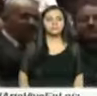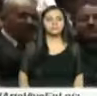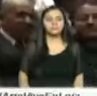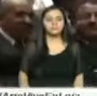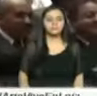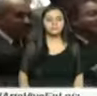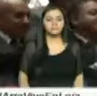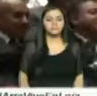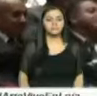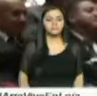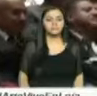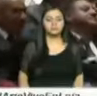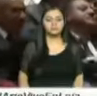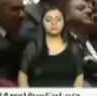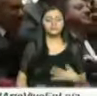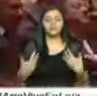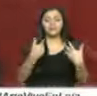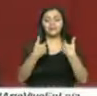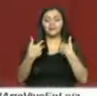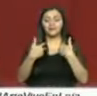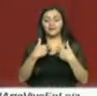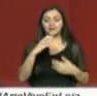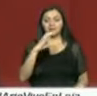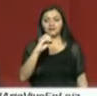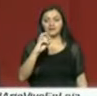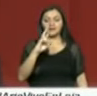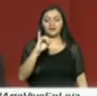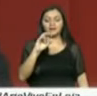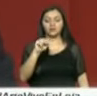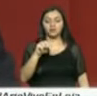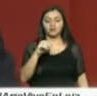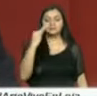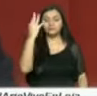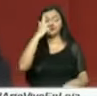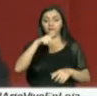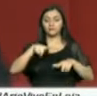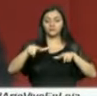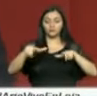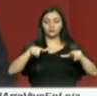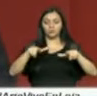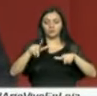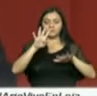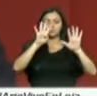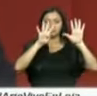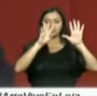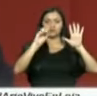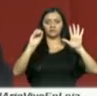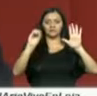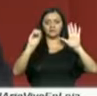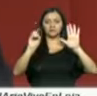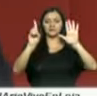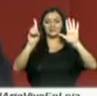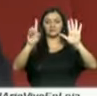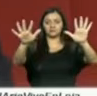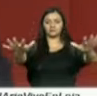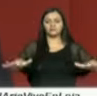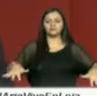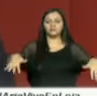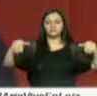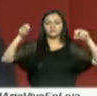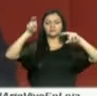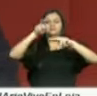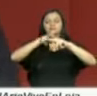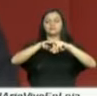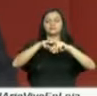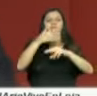El Teatro Benjamín Carrión es un espectacular escenario de 906 butacas, el mejor